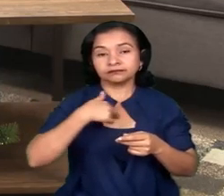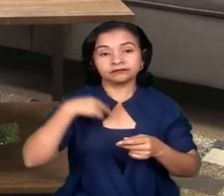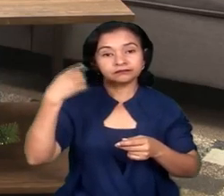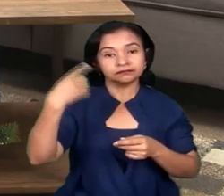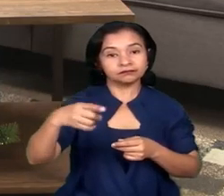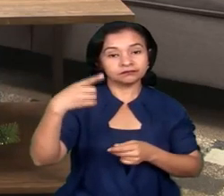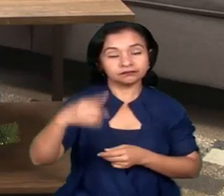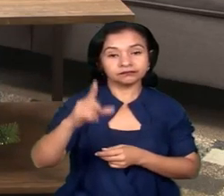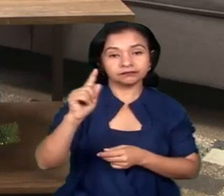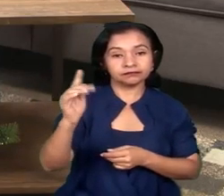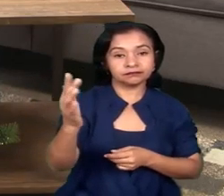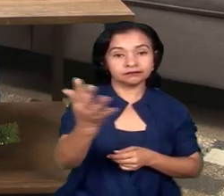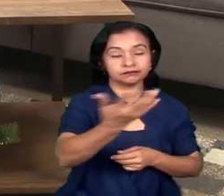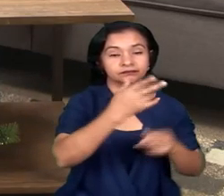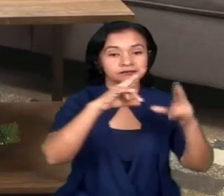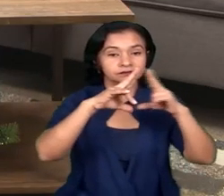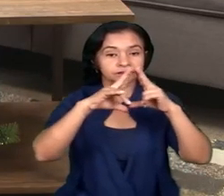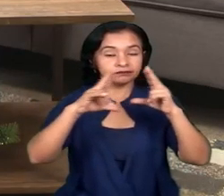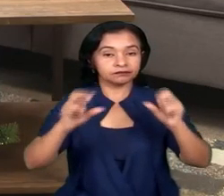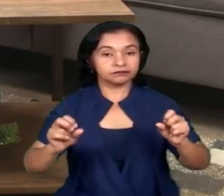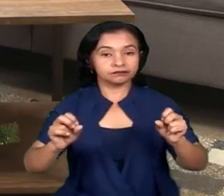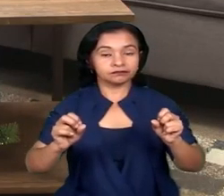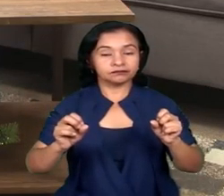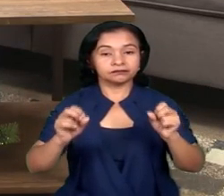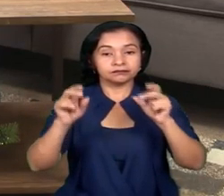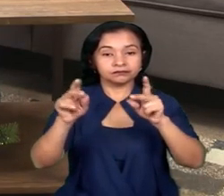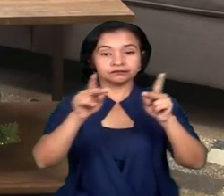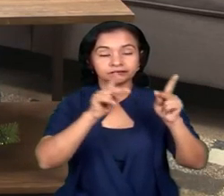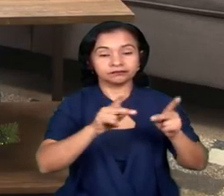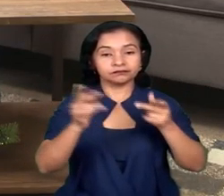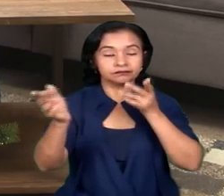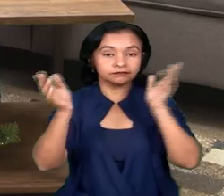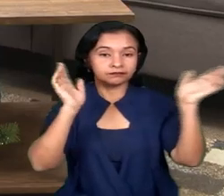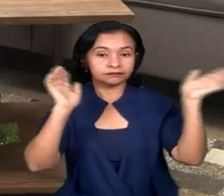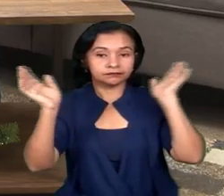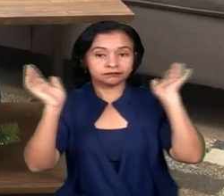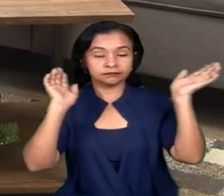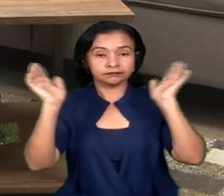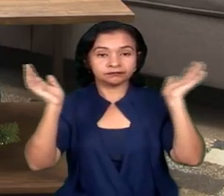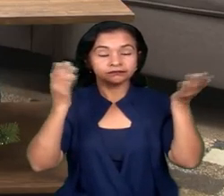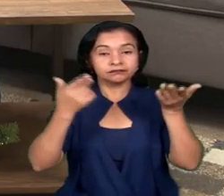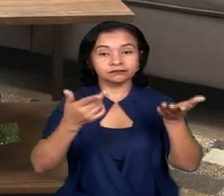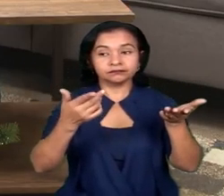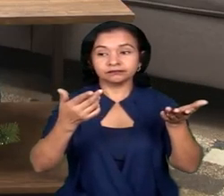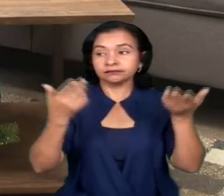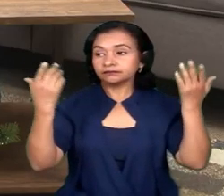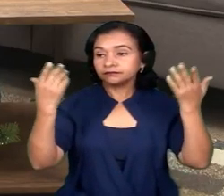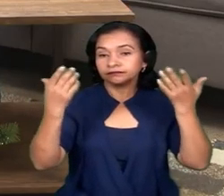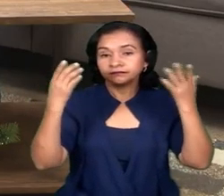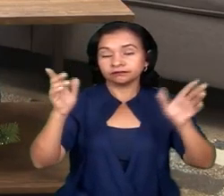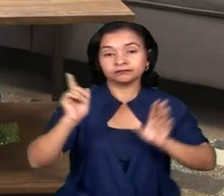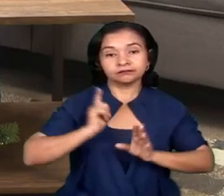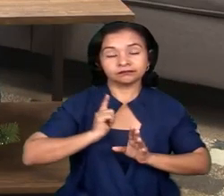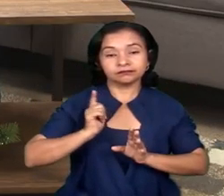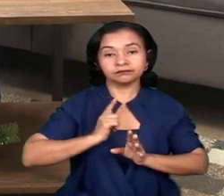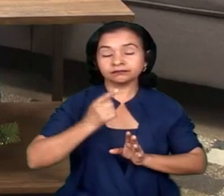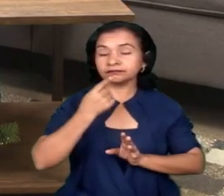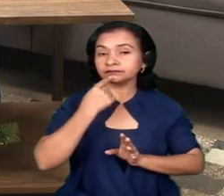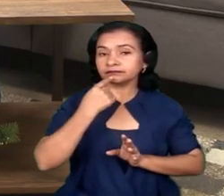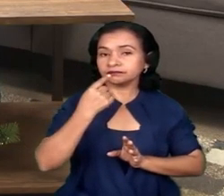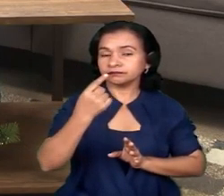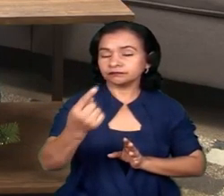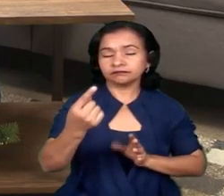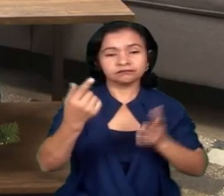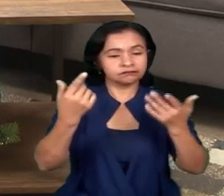de todos y todos los nicaragüenses, incluso los de los comerciantes. Y eso es algo que nosotros tenemos que sacar y tenemos